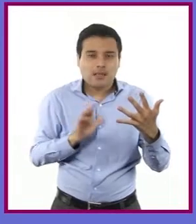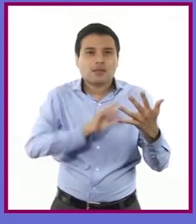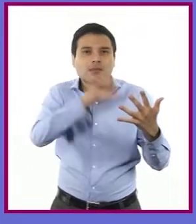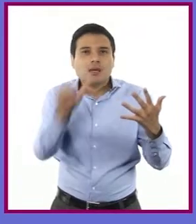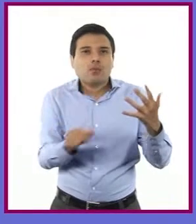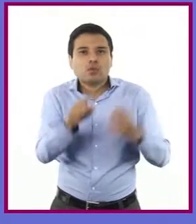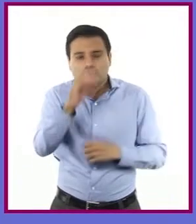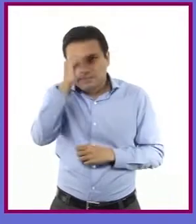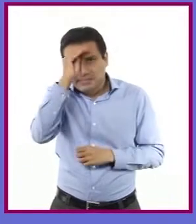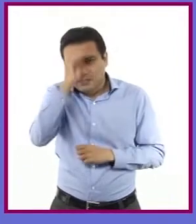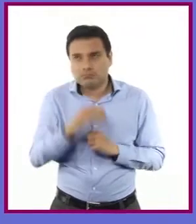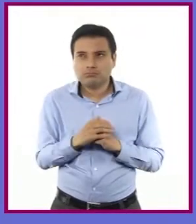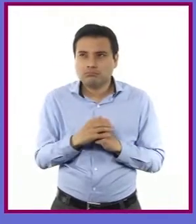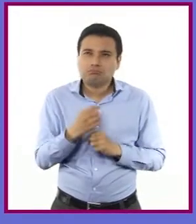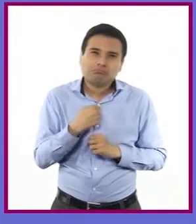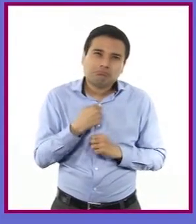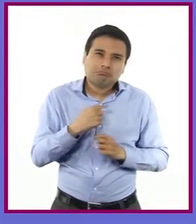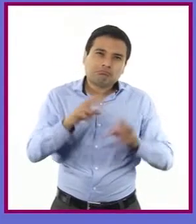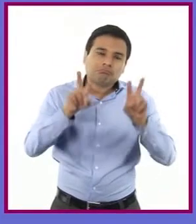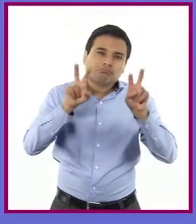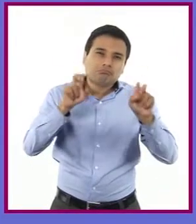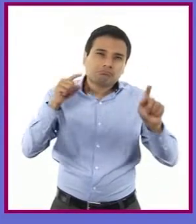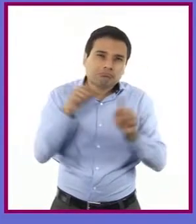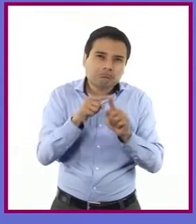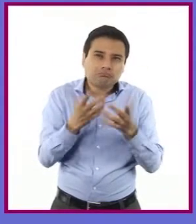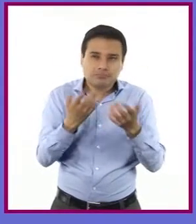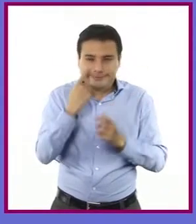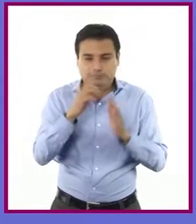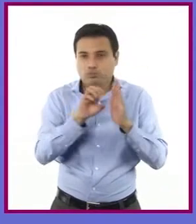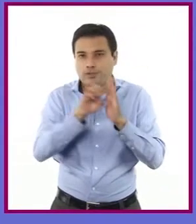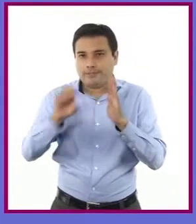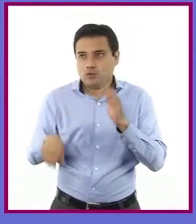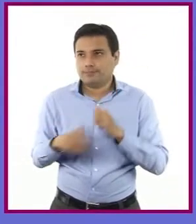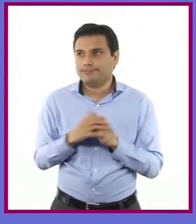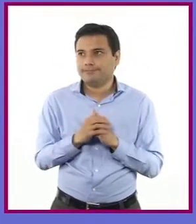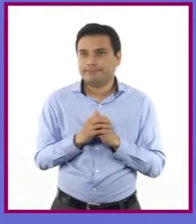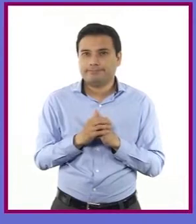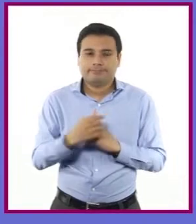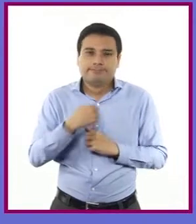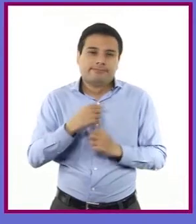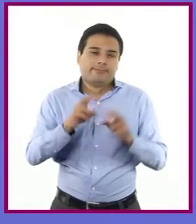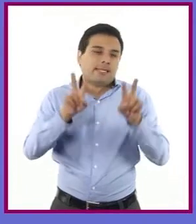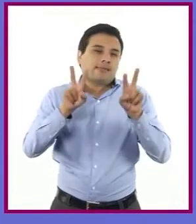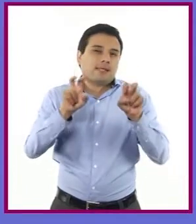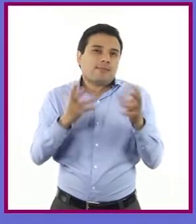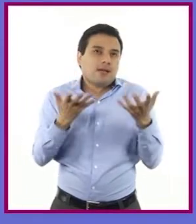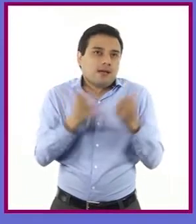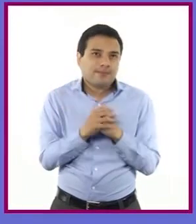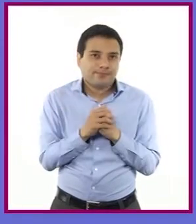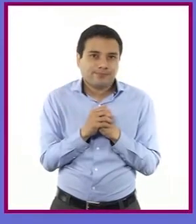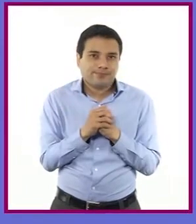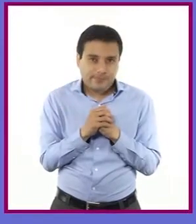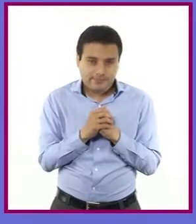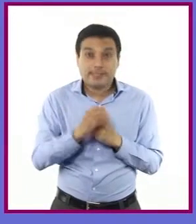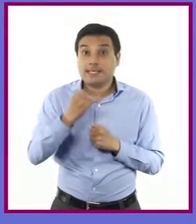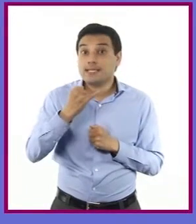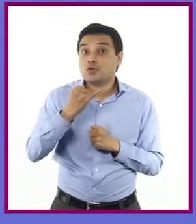que vas a incluir en tu resumen. Decides, por ejemplo, que una categoría es